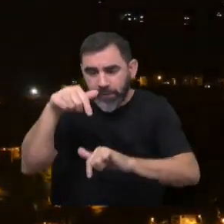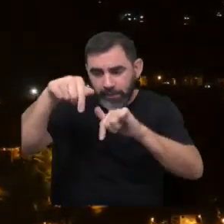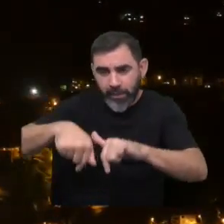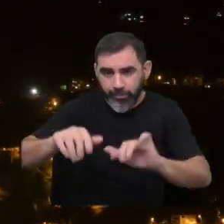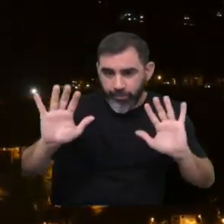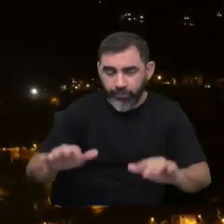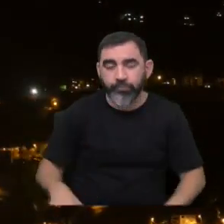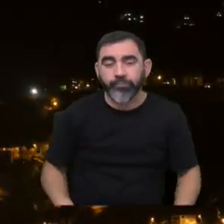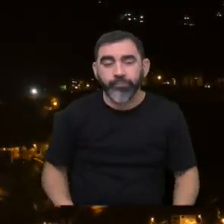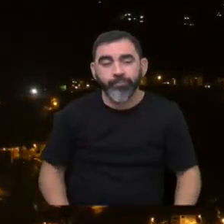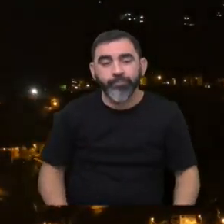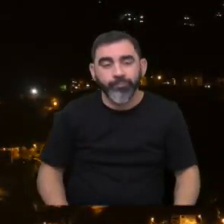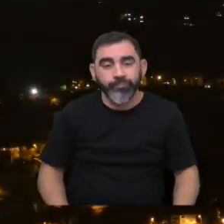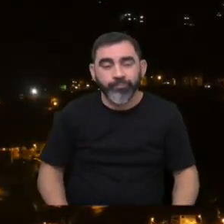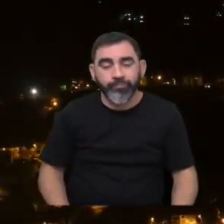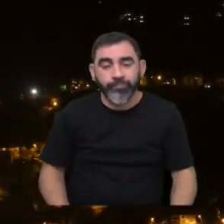lugar.